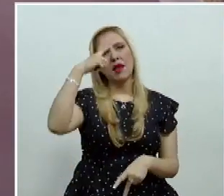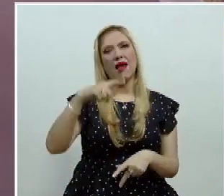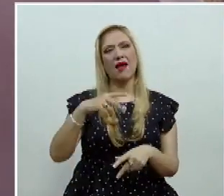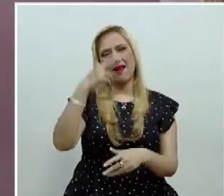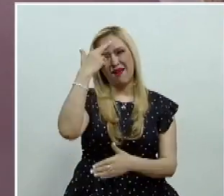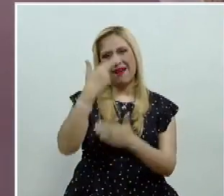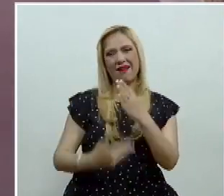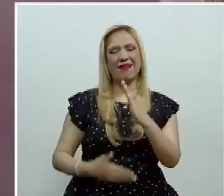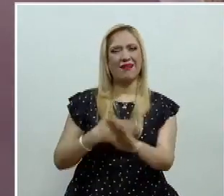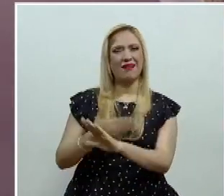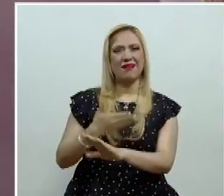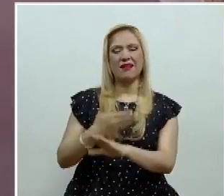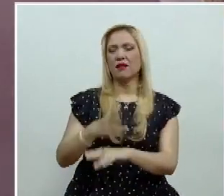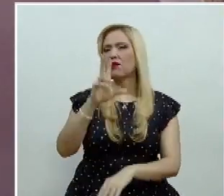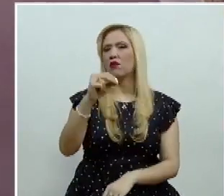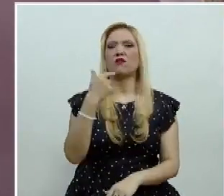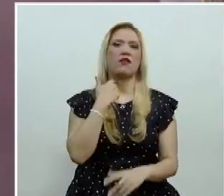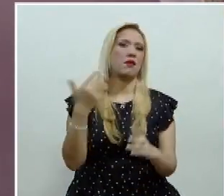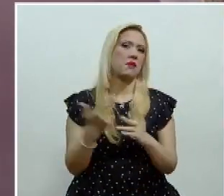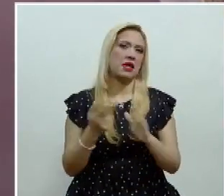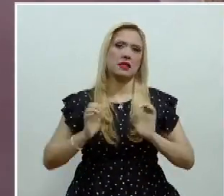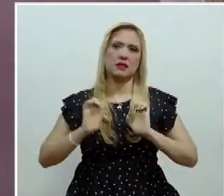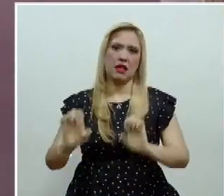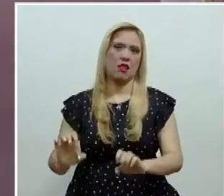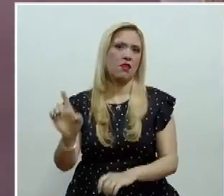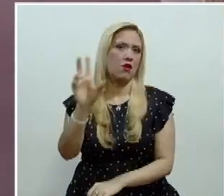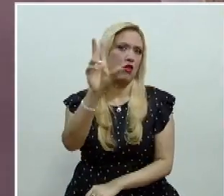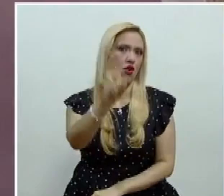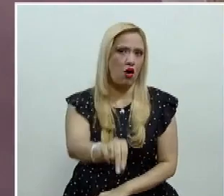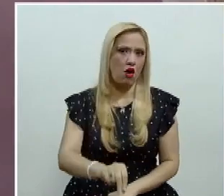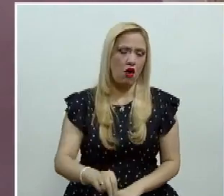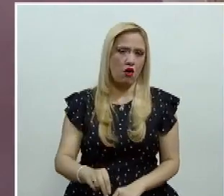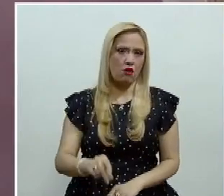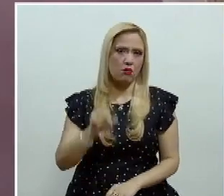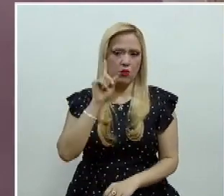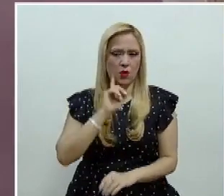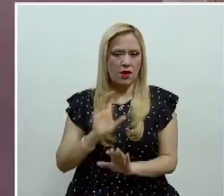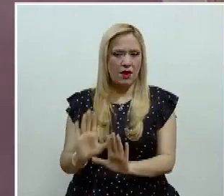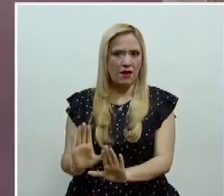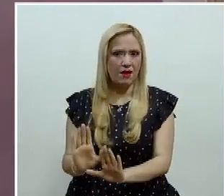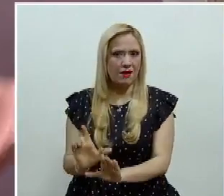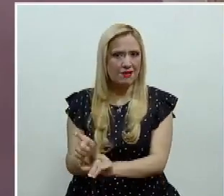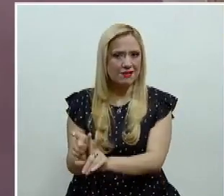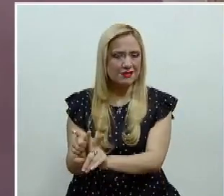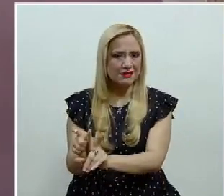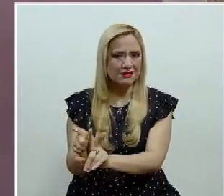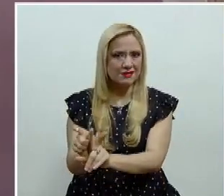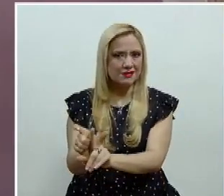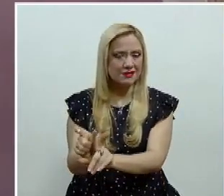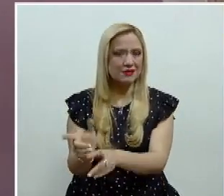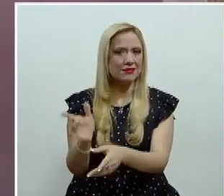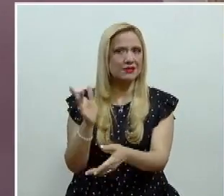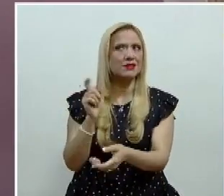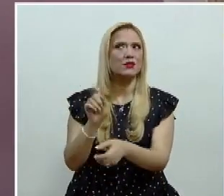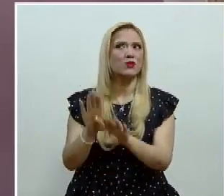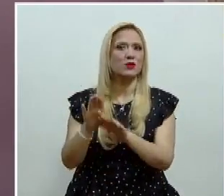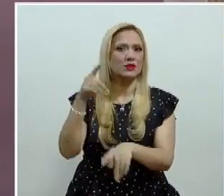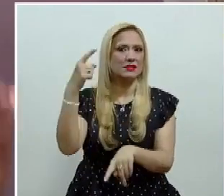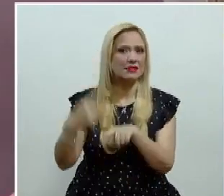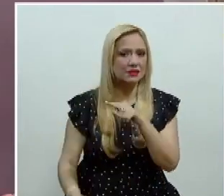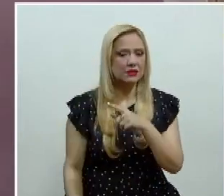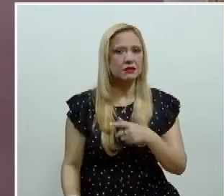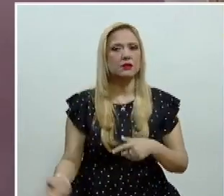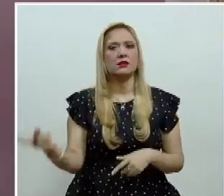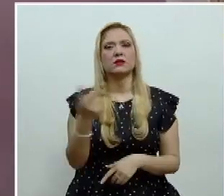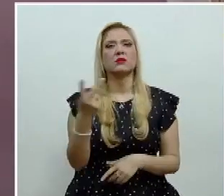violencia no lleguen a feminicidio? Entonces, estos aspectos de las relaciones de pareja, las relaciones entre familiares, las